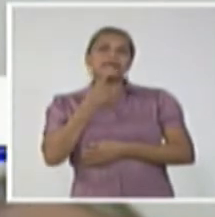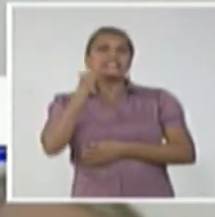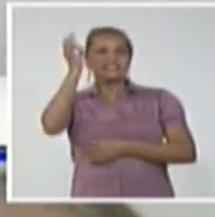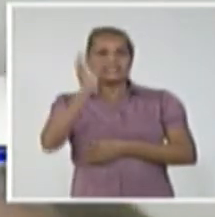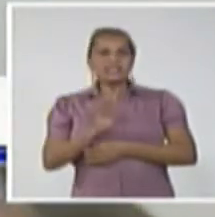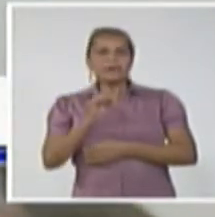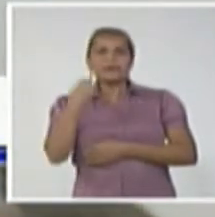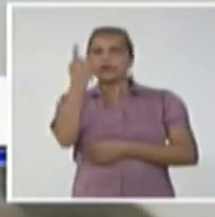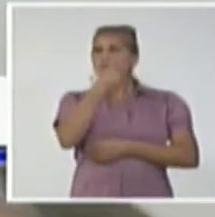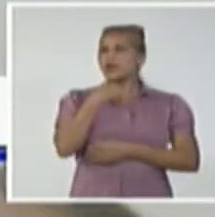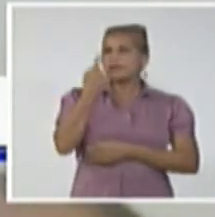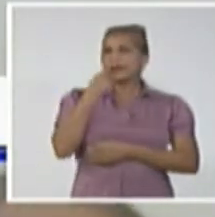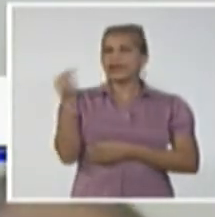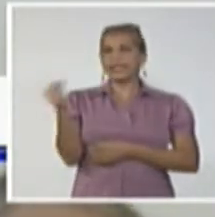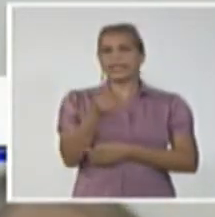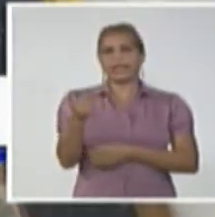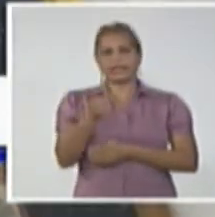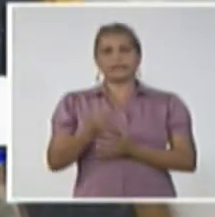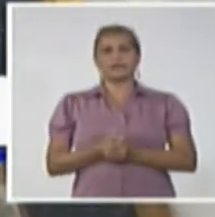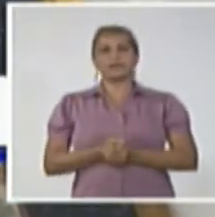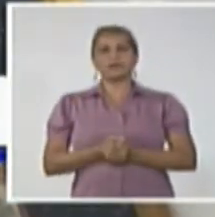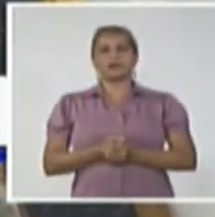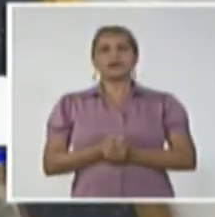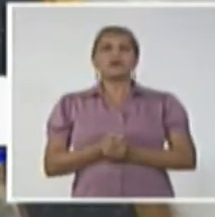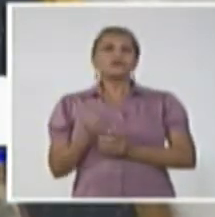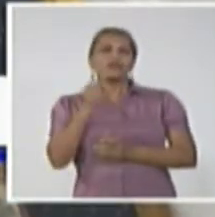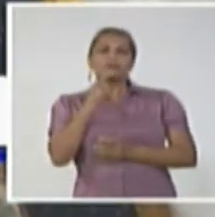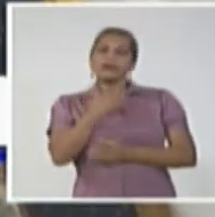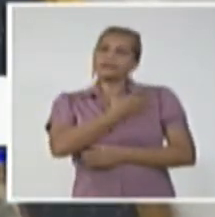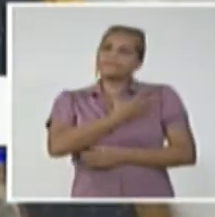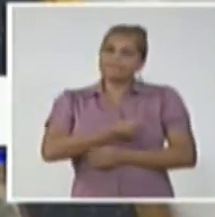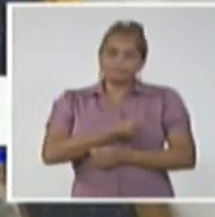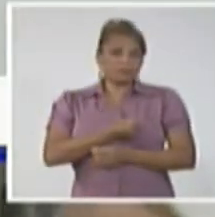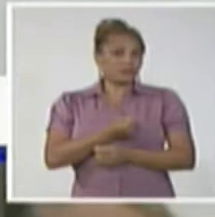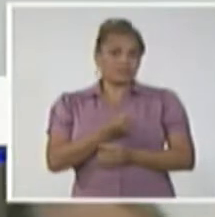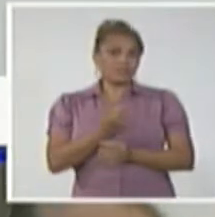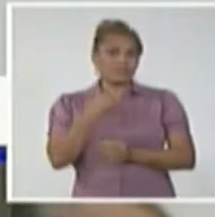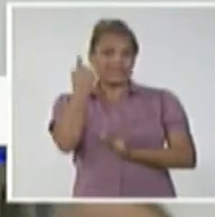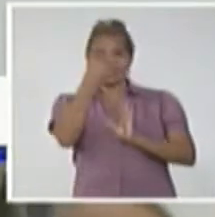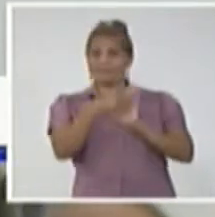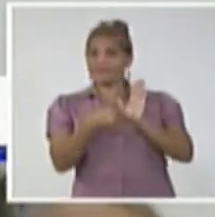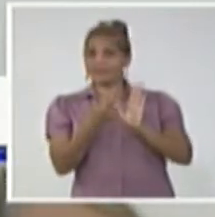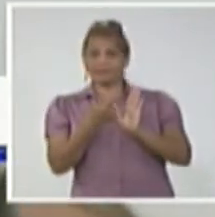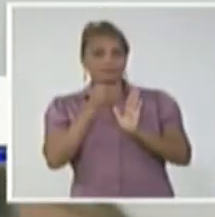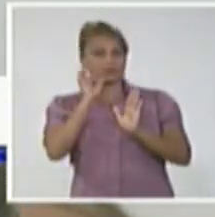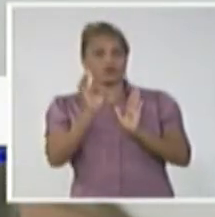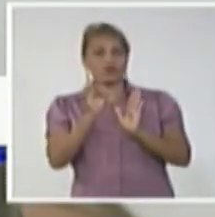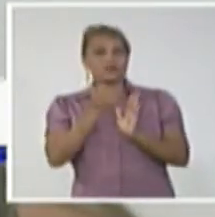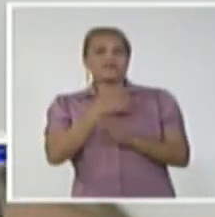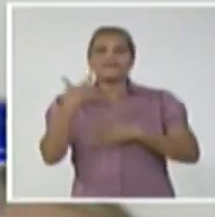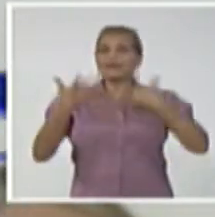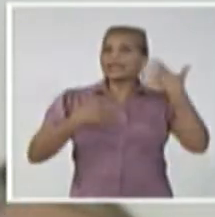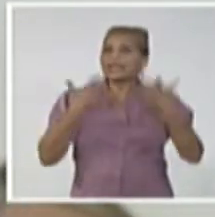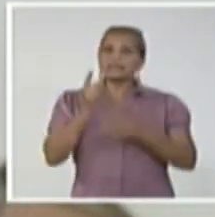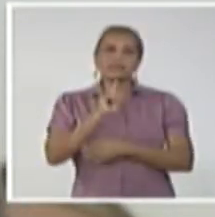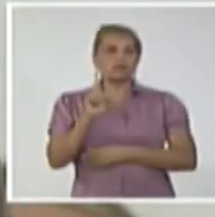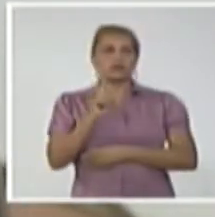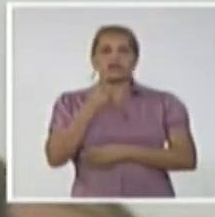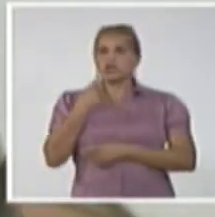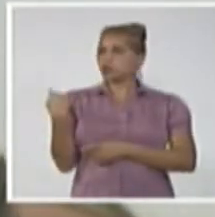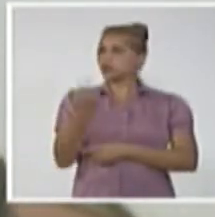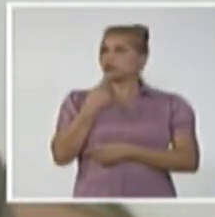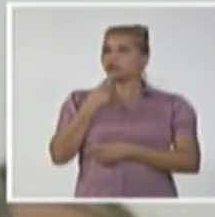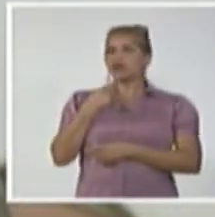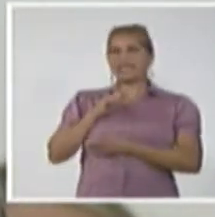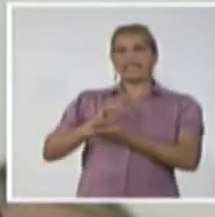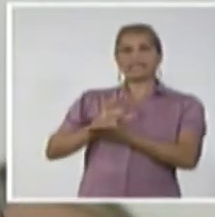imagen negativa, una imagen oscura, una imagen triste, que lo único que refleja es que no podemos ser felices, que somos extraños o que la